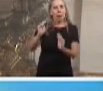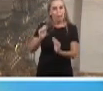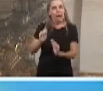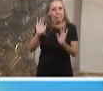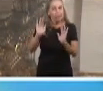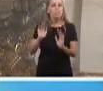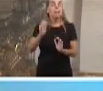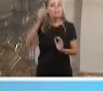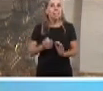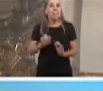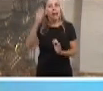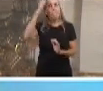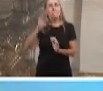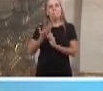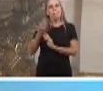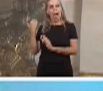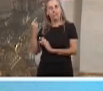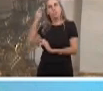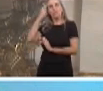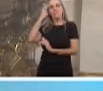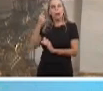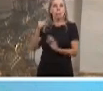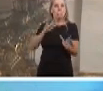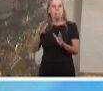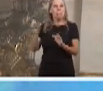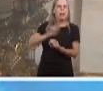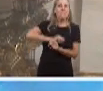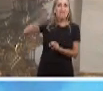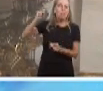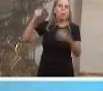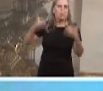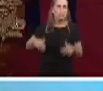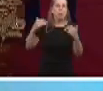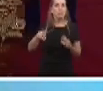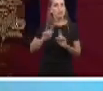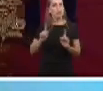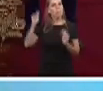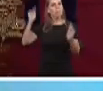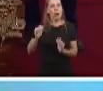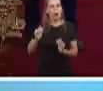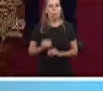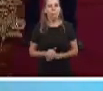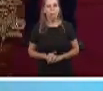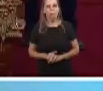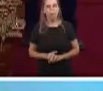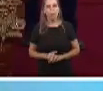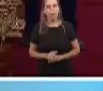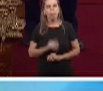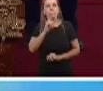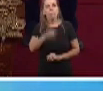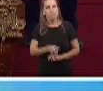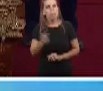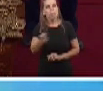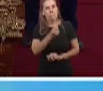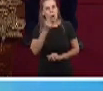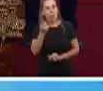Por eso te decía que la marcha de hoy es una marcha que el gobierno va a mirar muy atentamente, porque la calle, y cuando la gente